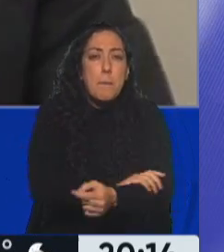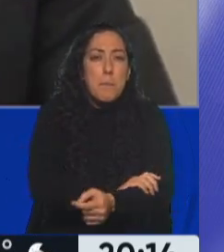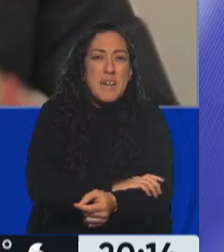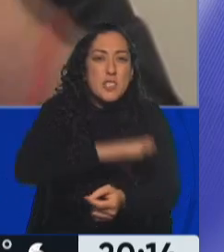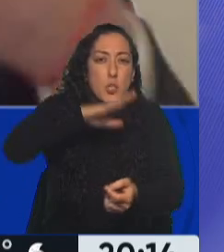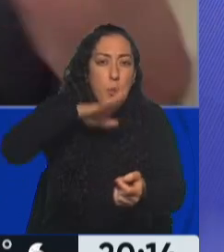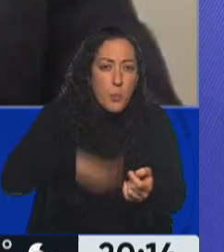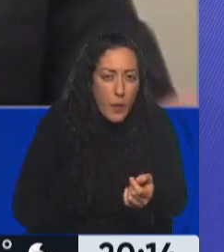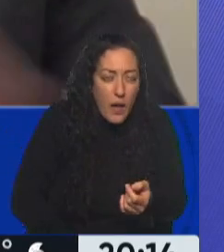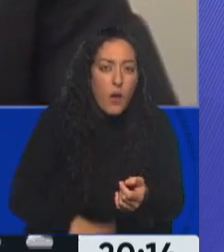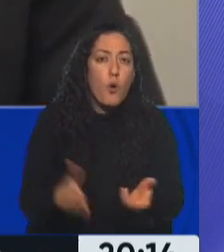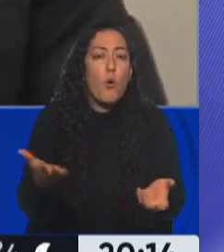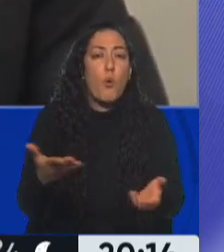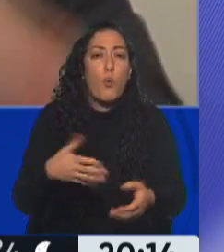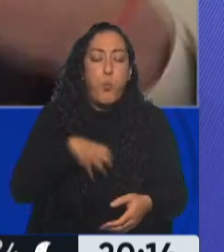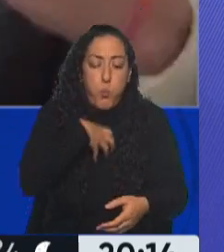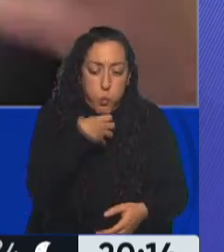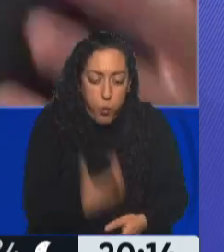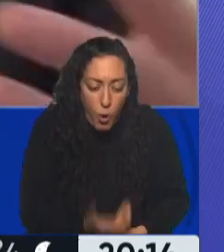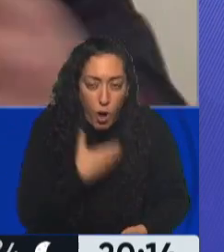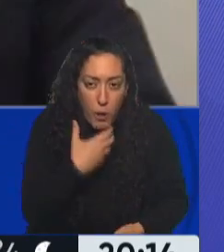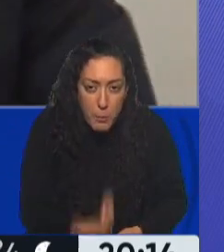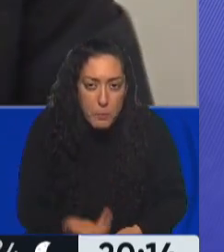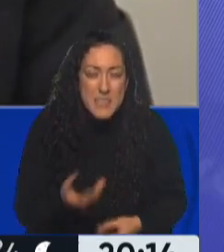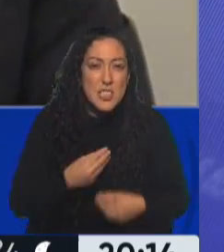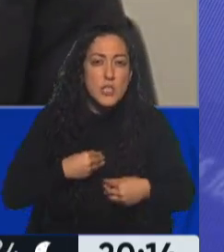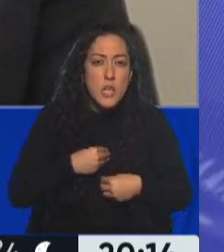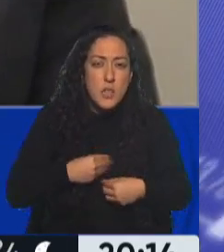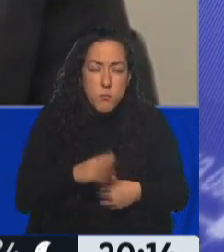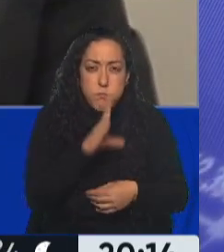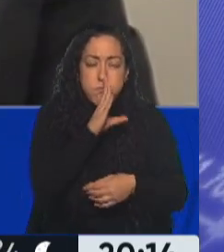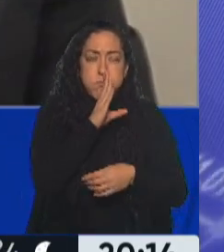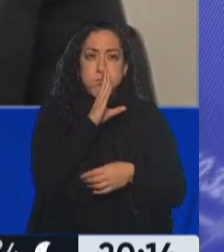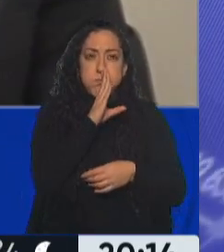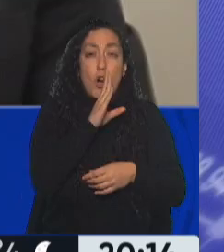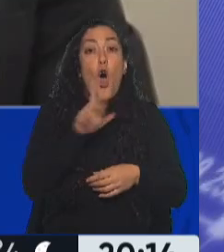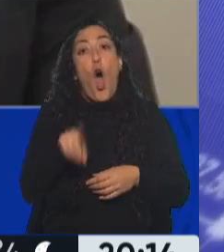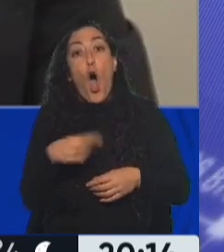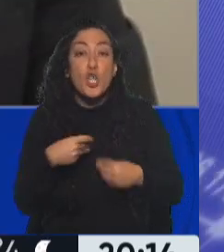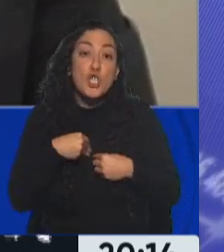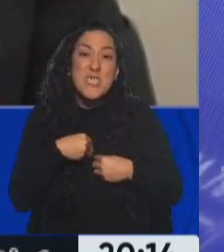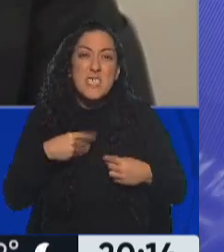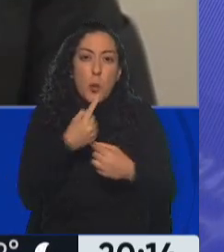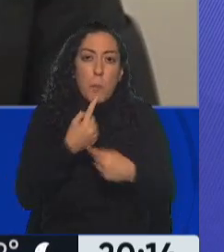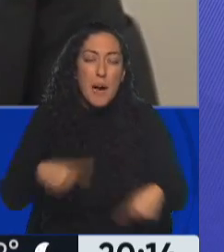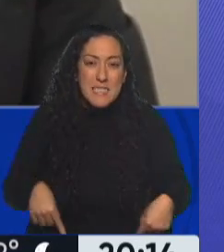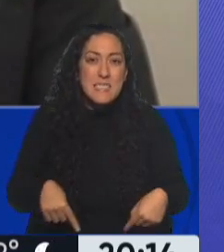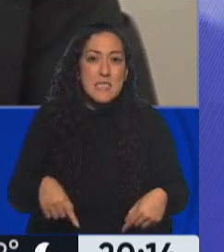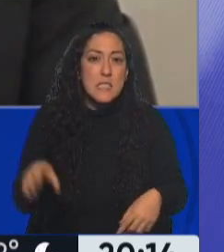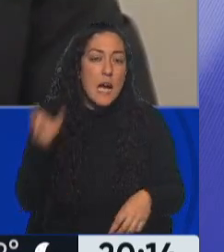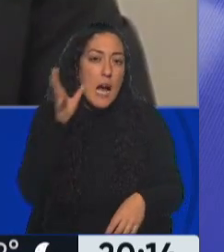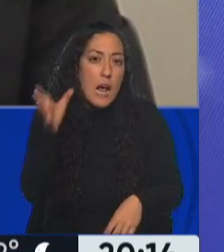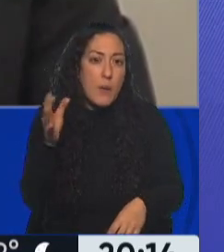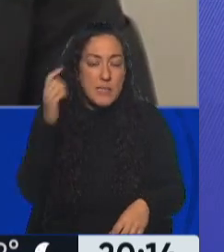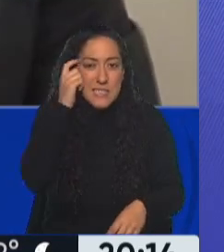presión, vómitos o una sensación como de embotamiento, hasta síntomas más graves donde puede haber compromiso del corazón, del